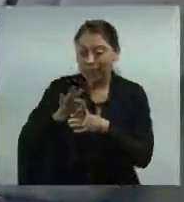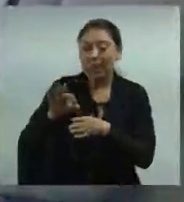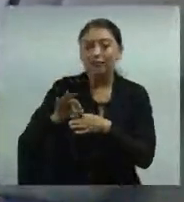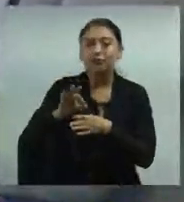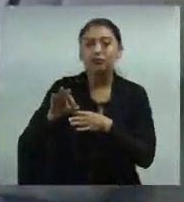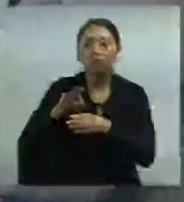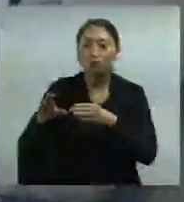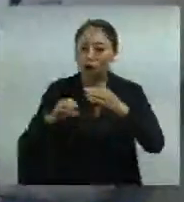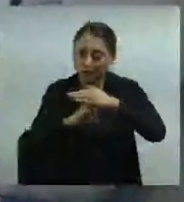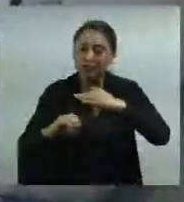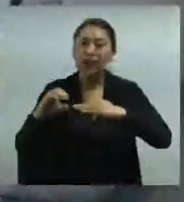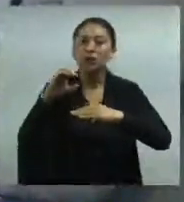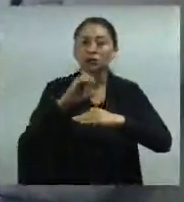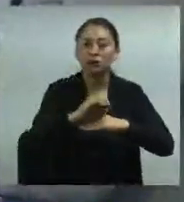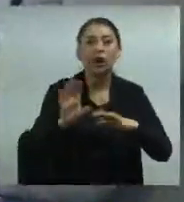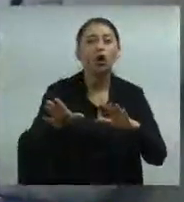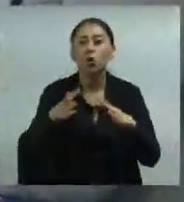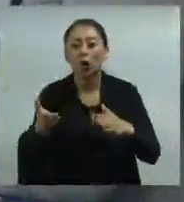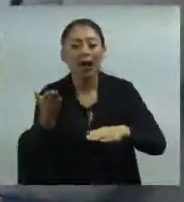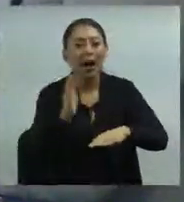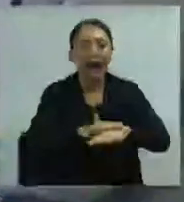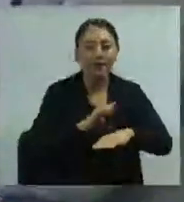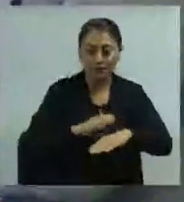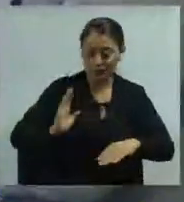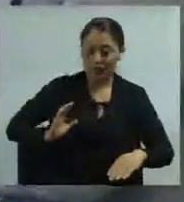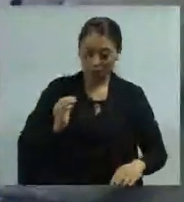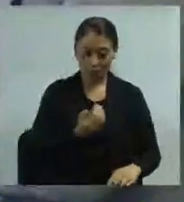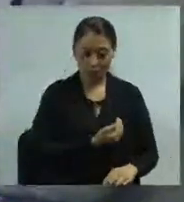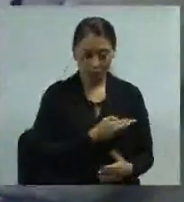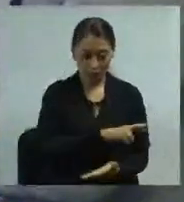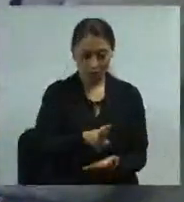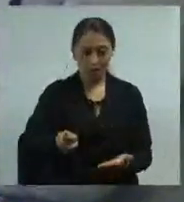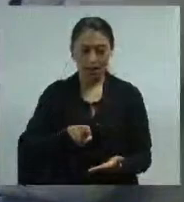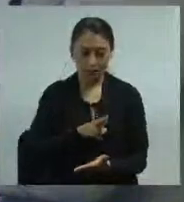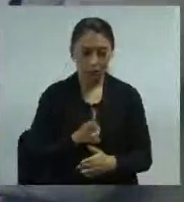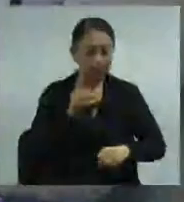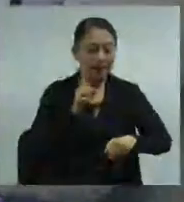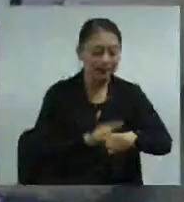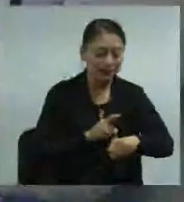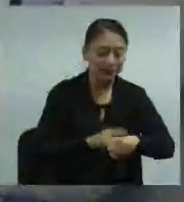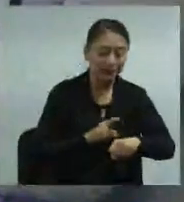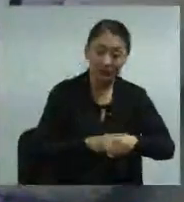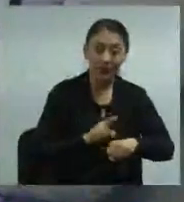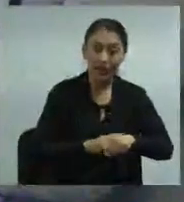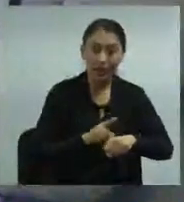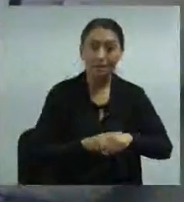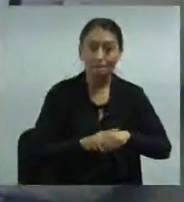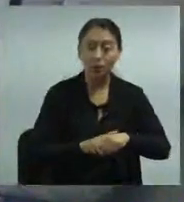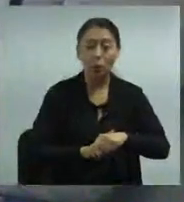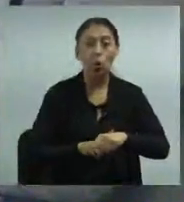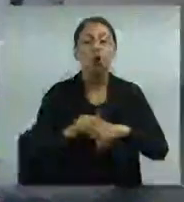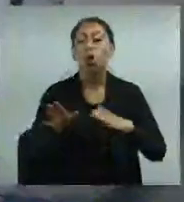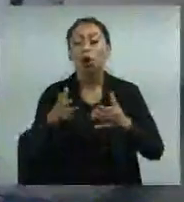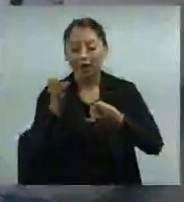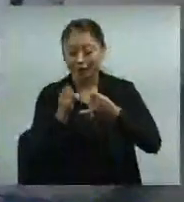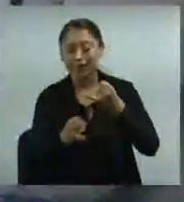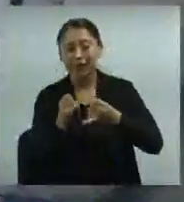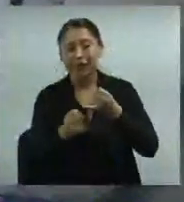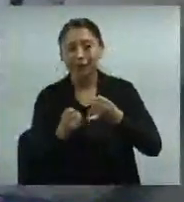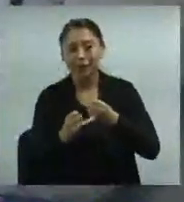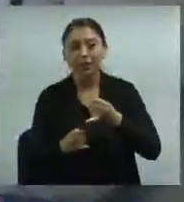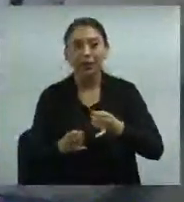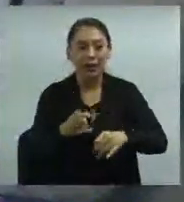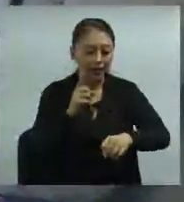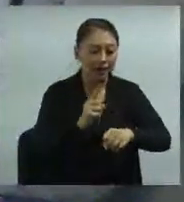de la Carrera Judicial es avisar al Congreso de la República el momento mismo en que concluye el